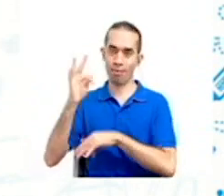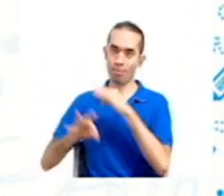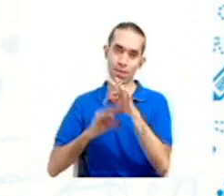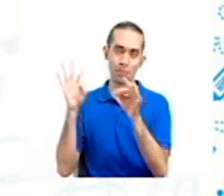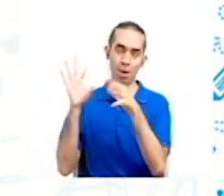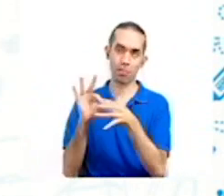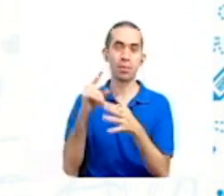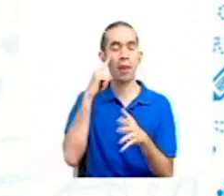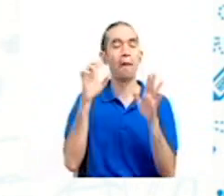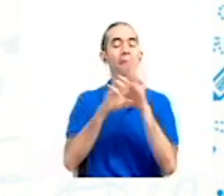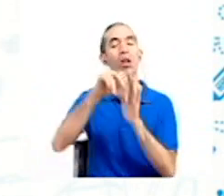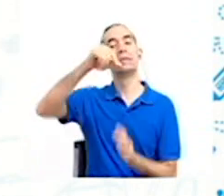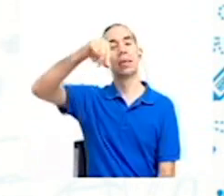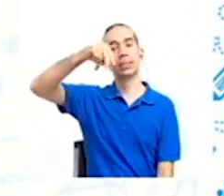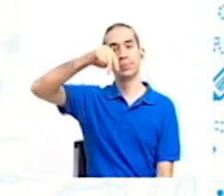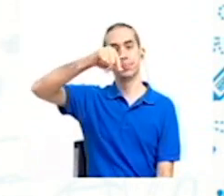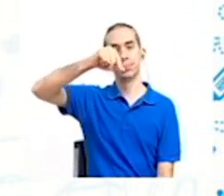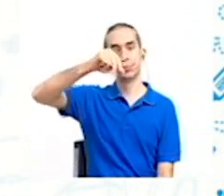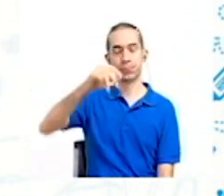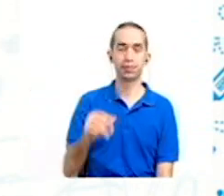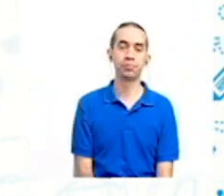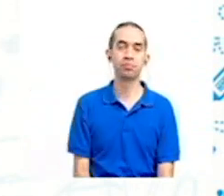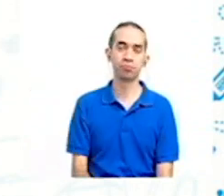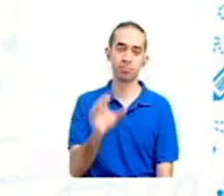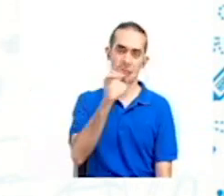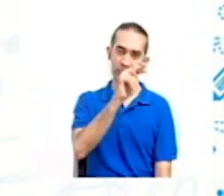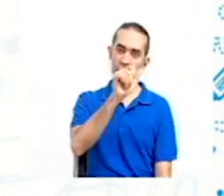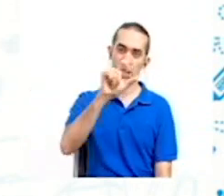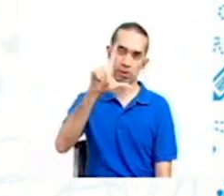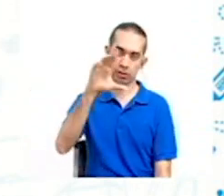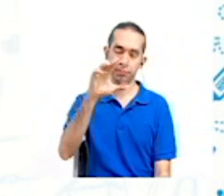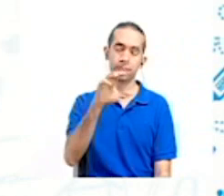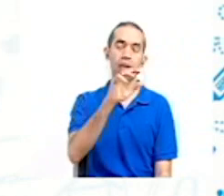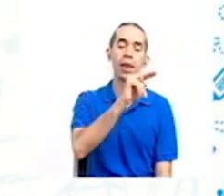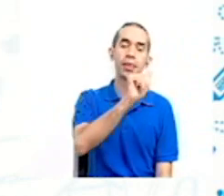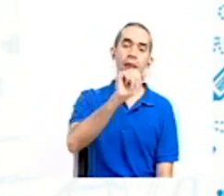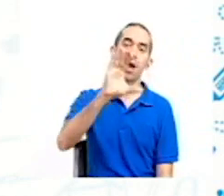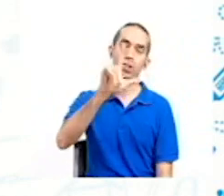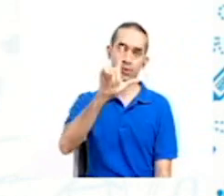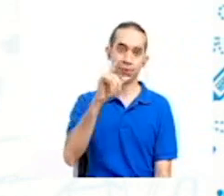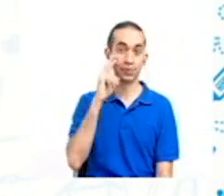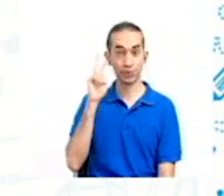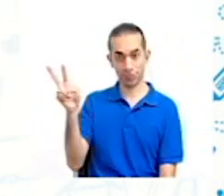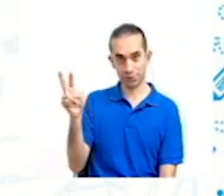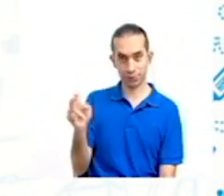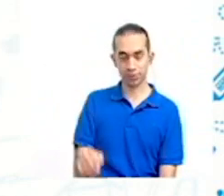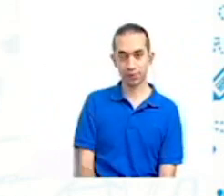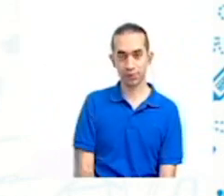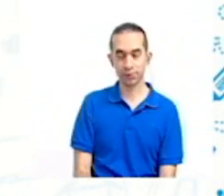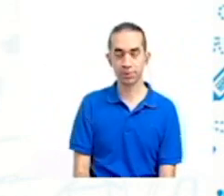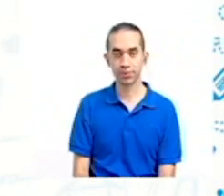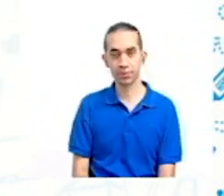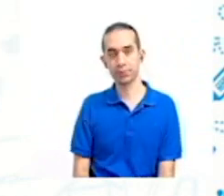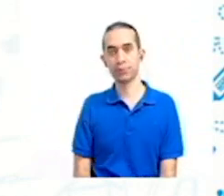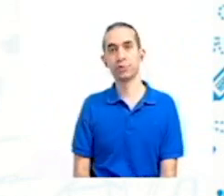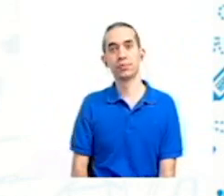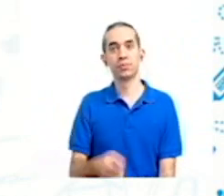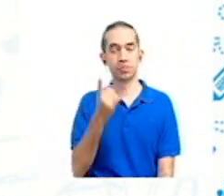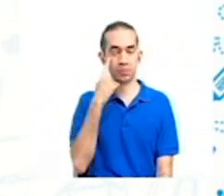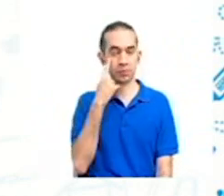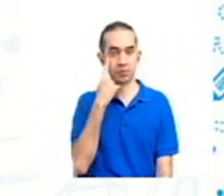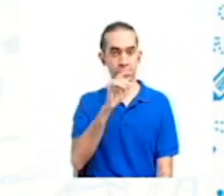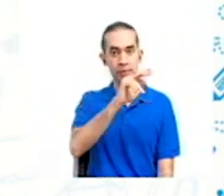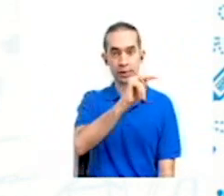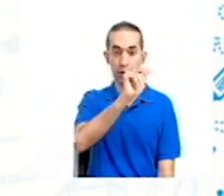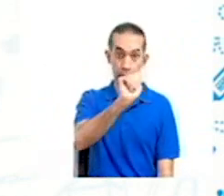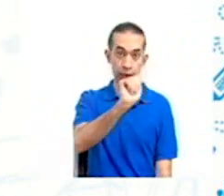la sal de cocina o cloruro de sodio. Si yo veo los valores de las electronegatividades, el sodio tiene